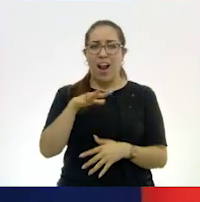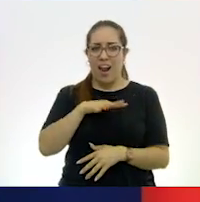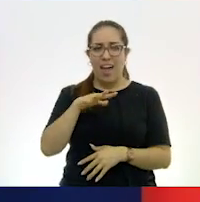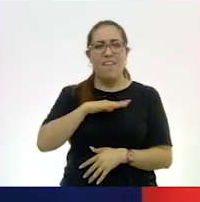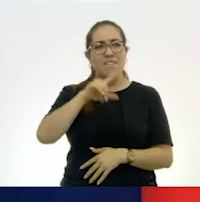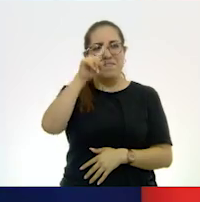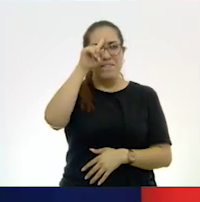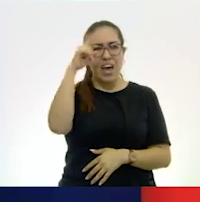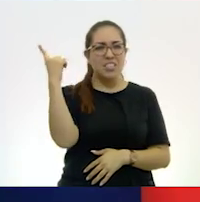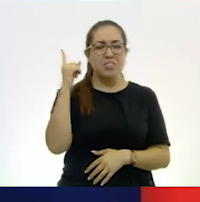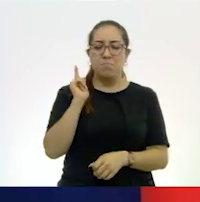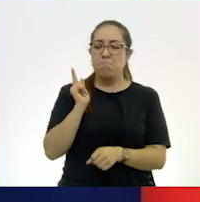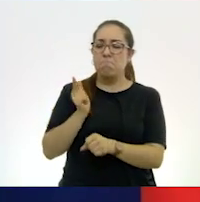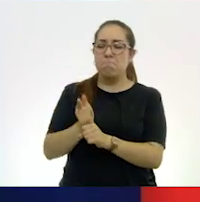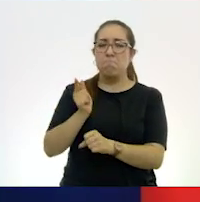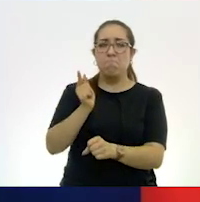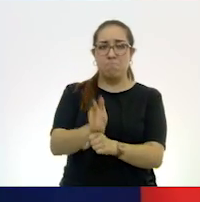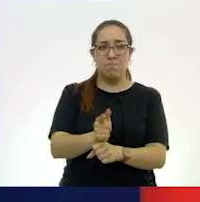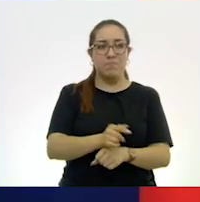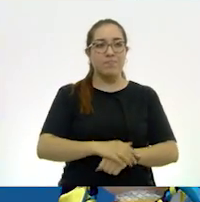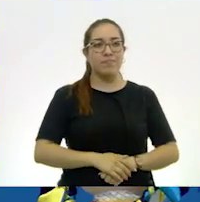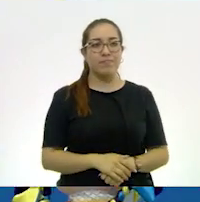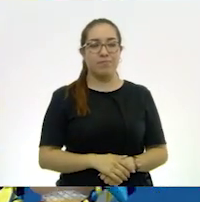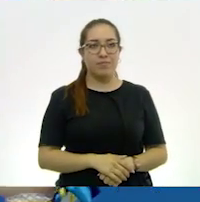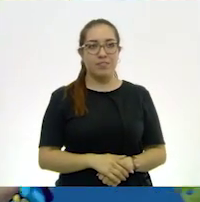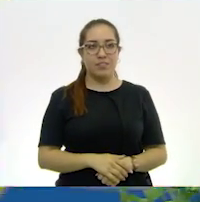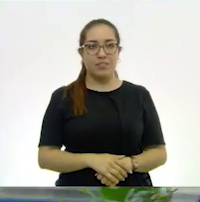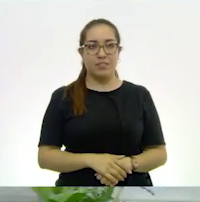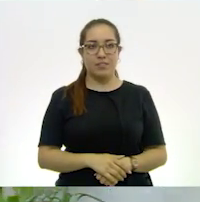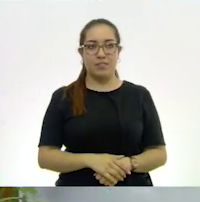fácil de encontrar, de hecho. Exacto.